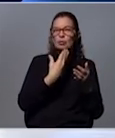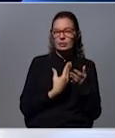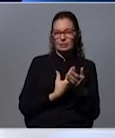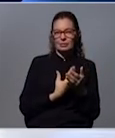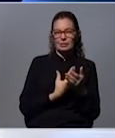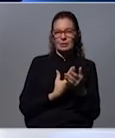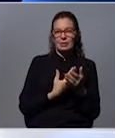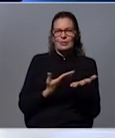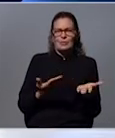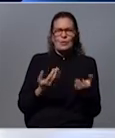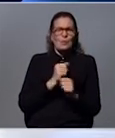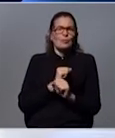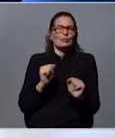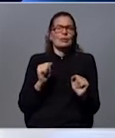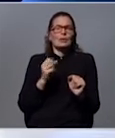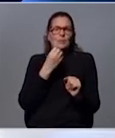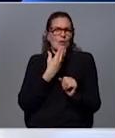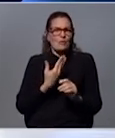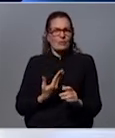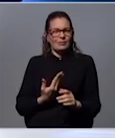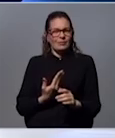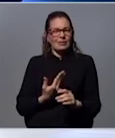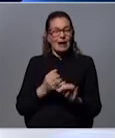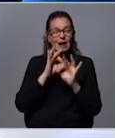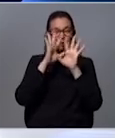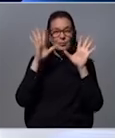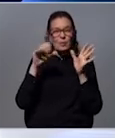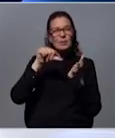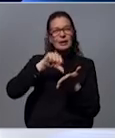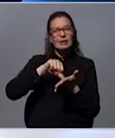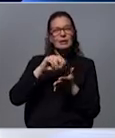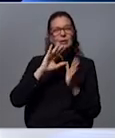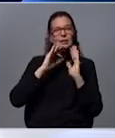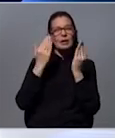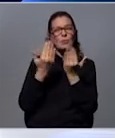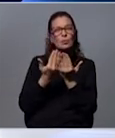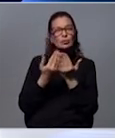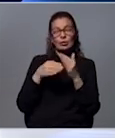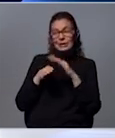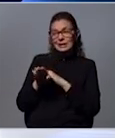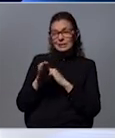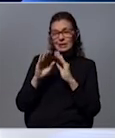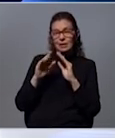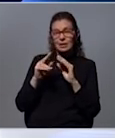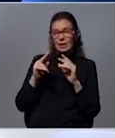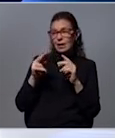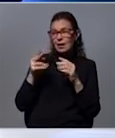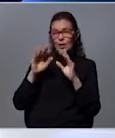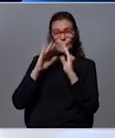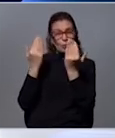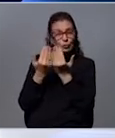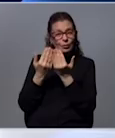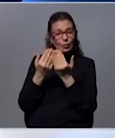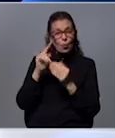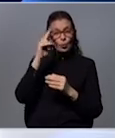más garantías imposible además aclaremos que países del mundo no permiten el allanamiento nocturno uruguay y portugal